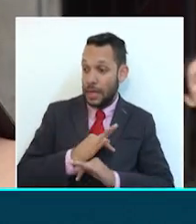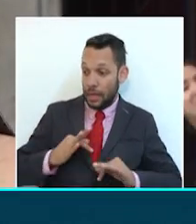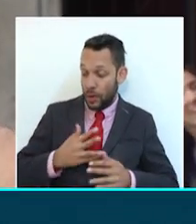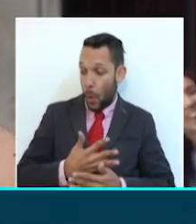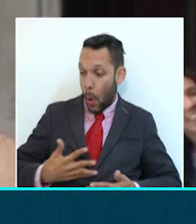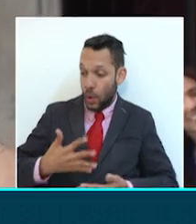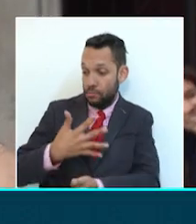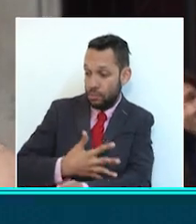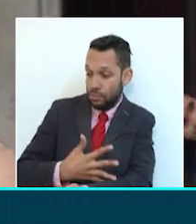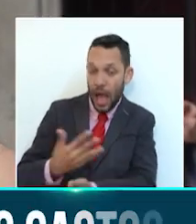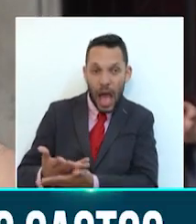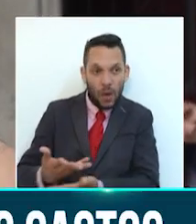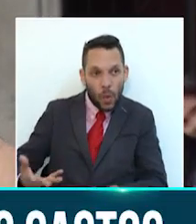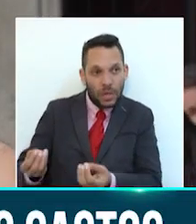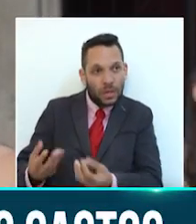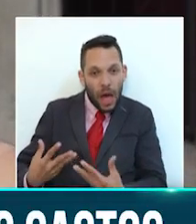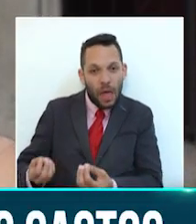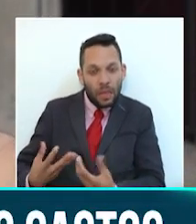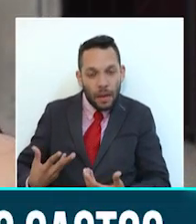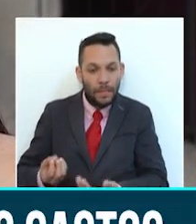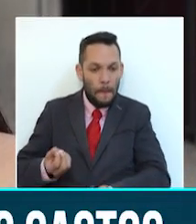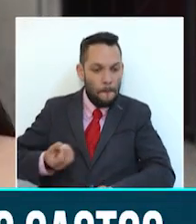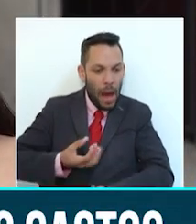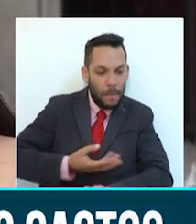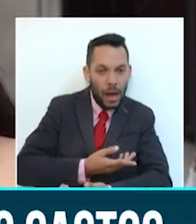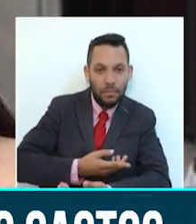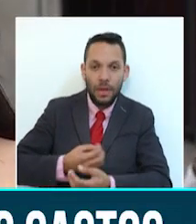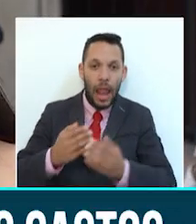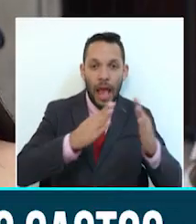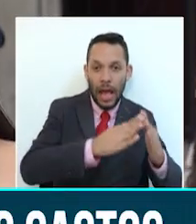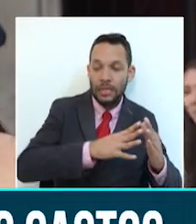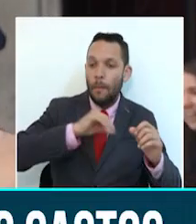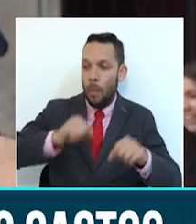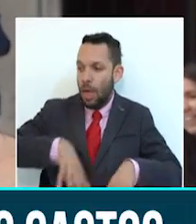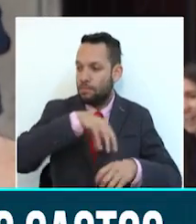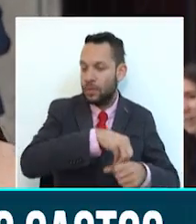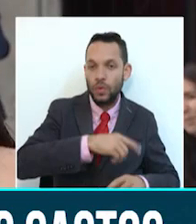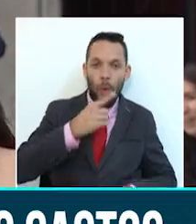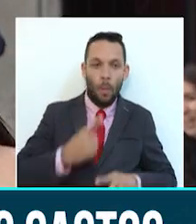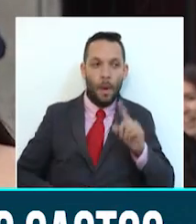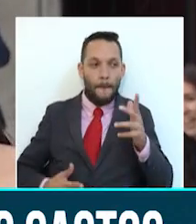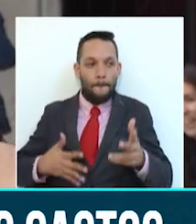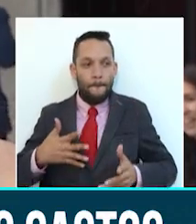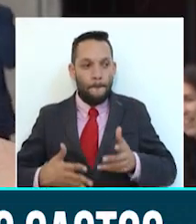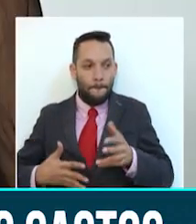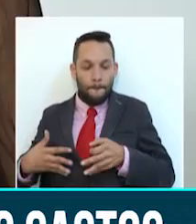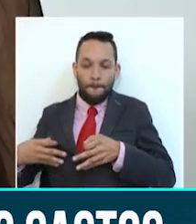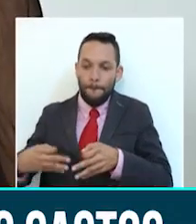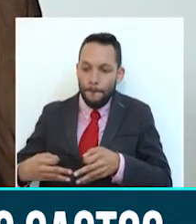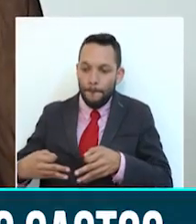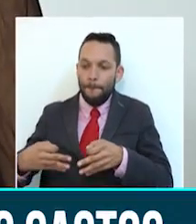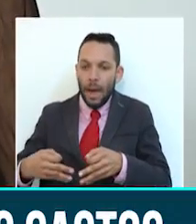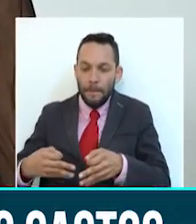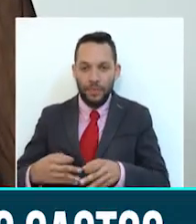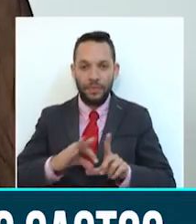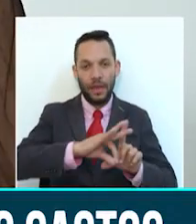este momento, pero las cosas que necesitamos y los insumos para llevárnosla a la casa no ha sido posible, entonces ha sido como una dilatación de todo el proceso.